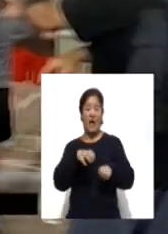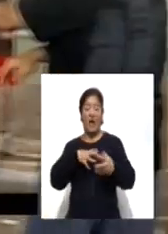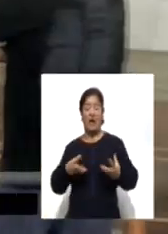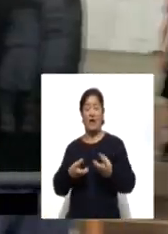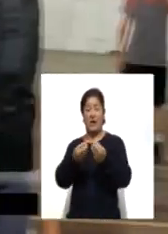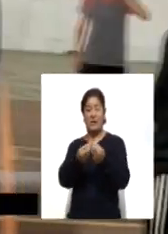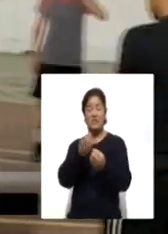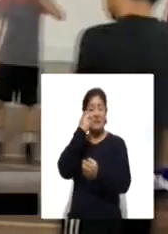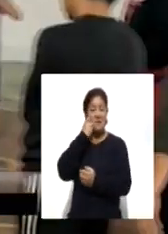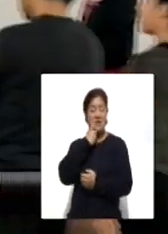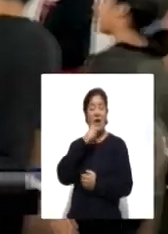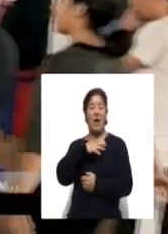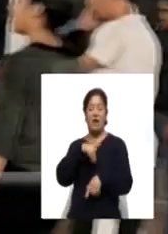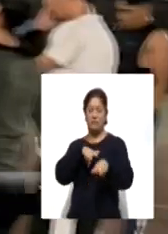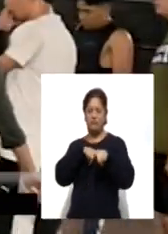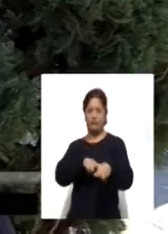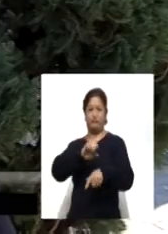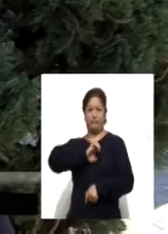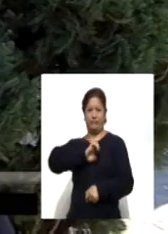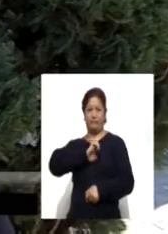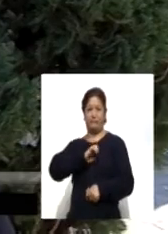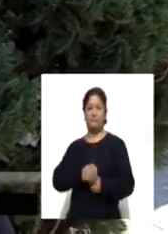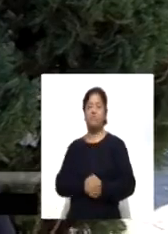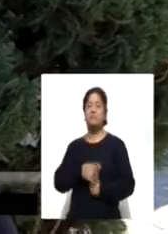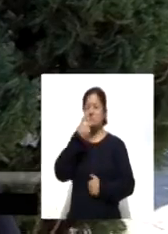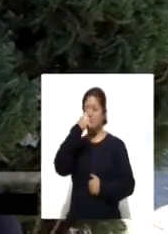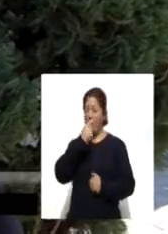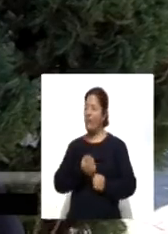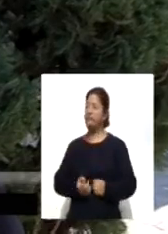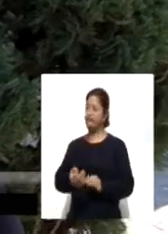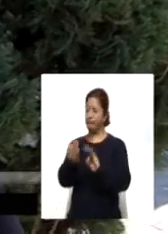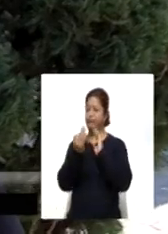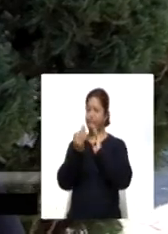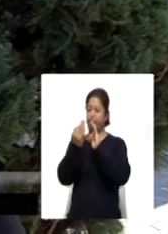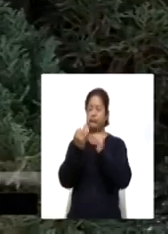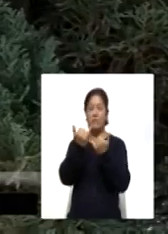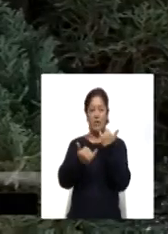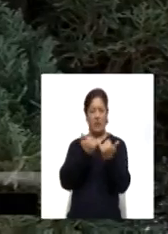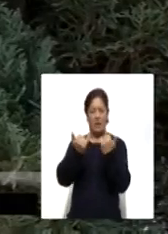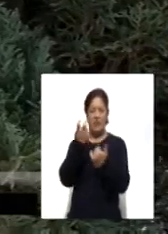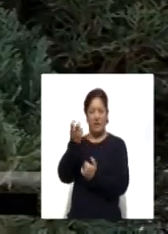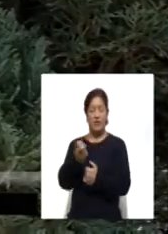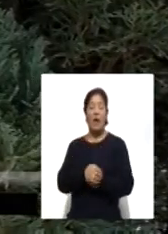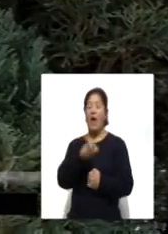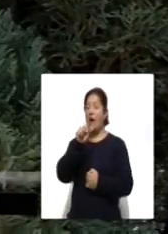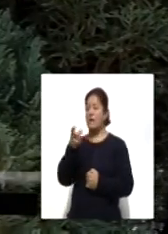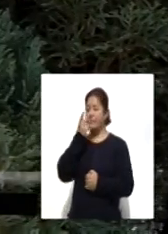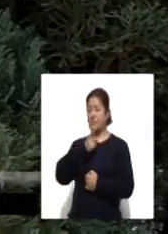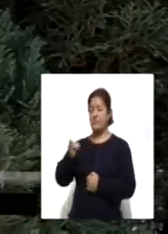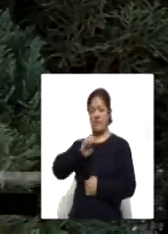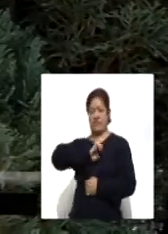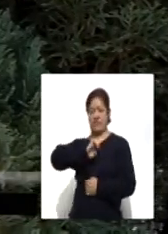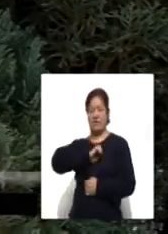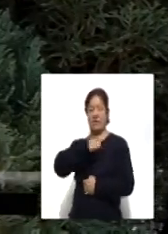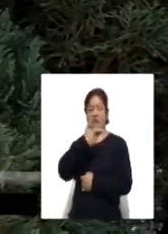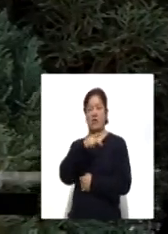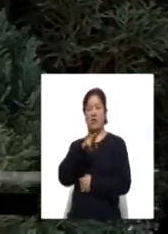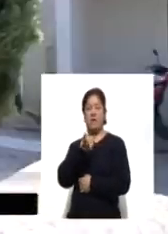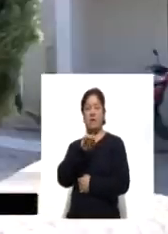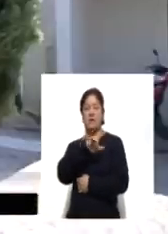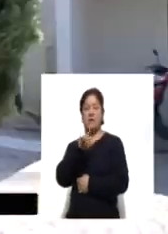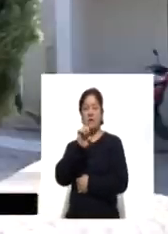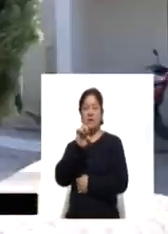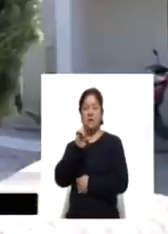Guerreros continúan con sus entrenamientos para encarar estos juegos de invitación, así lo informó el entrenador Guillermo